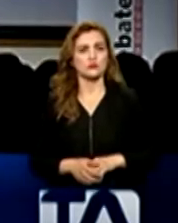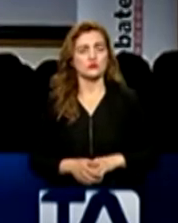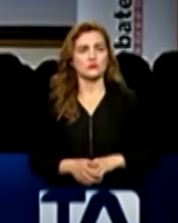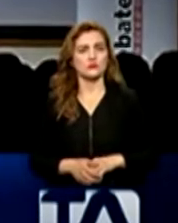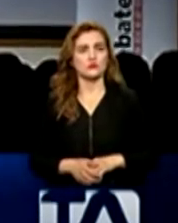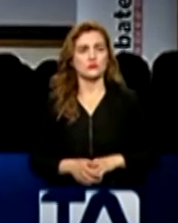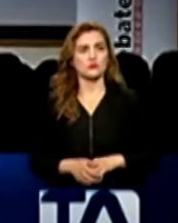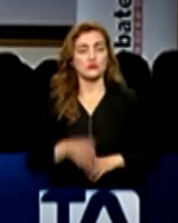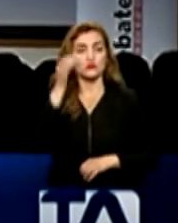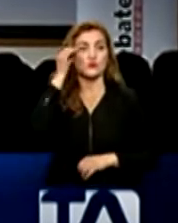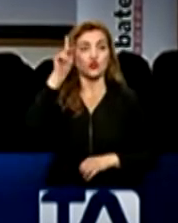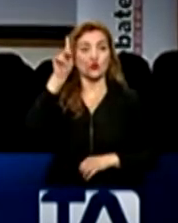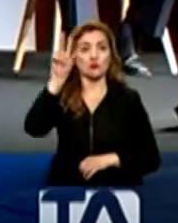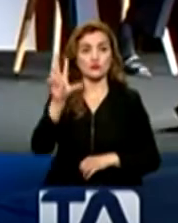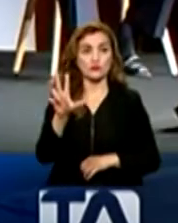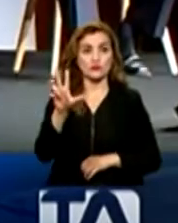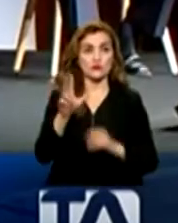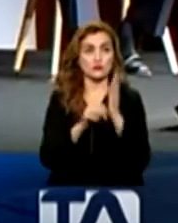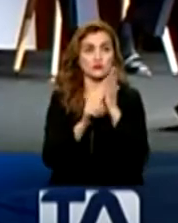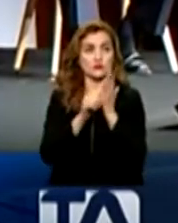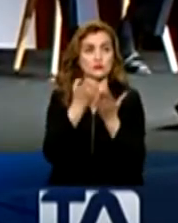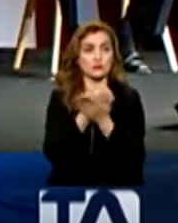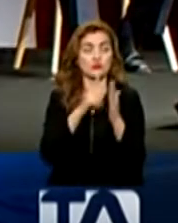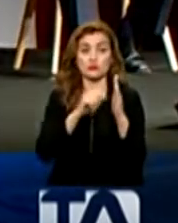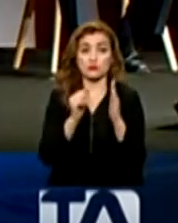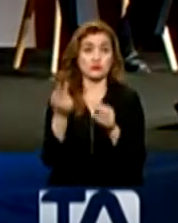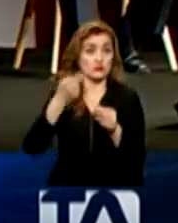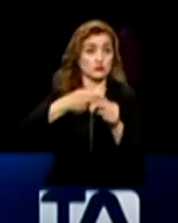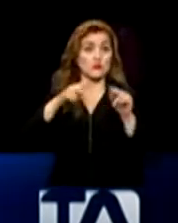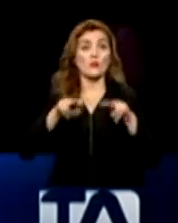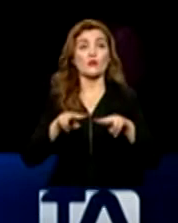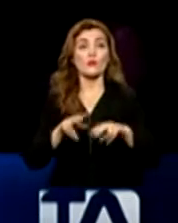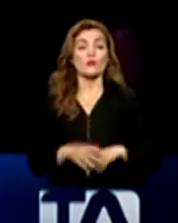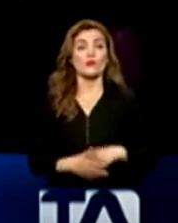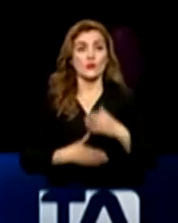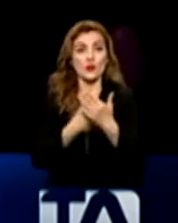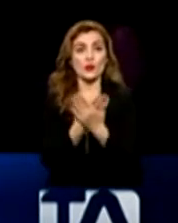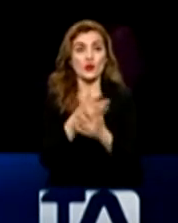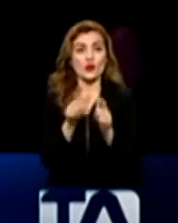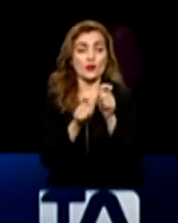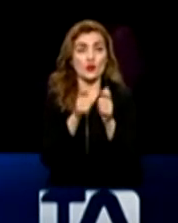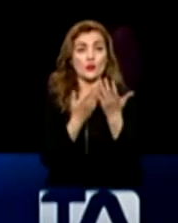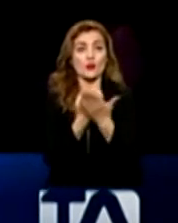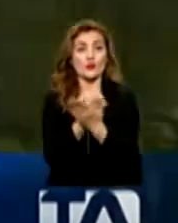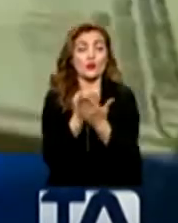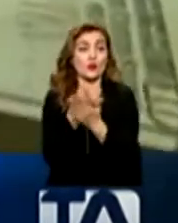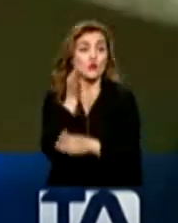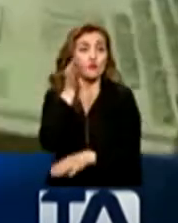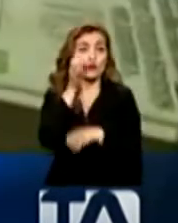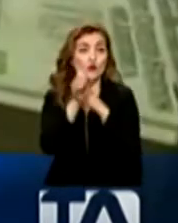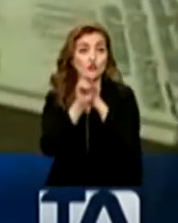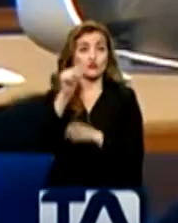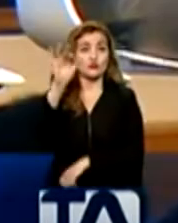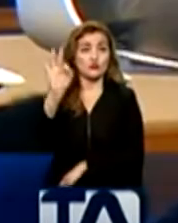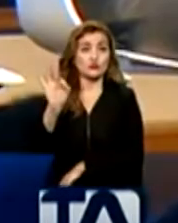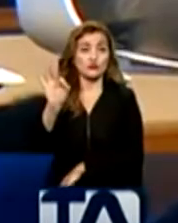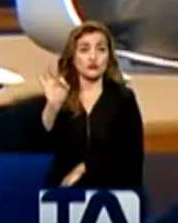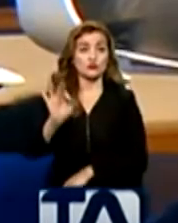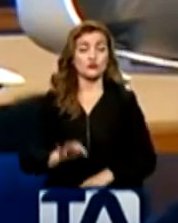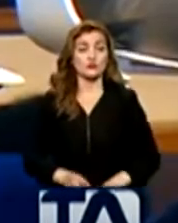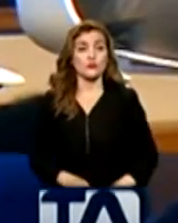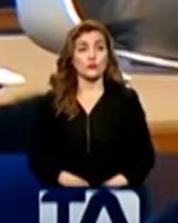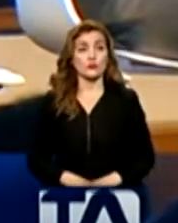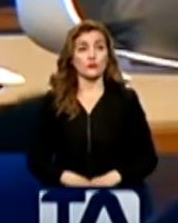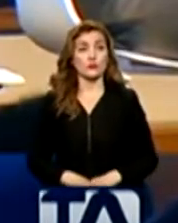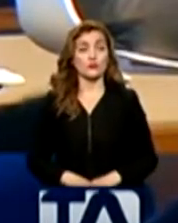Tres criterios económicos, incluido el del ministro de Economía y Finanzas, Richard Martínez, plantearon las perspectivas económicas del 2019. Vamos a tener un